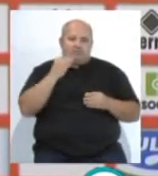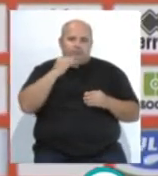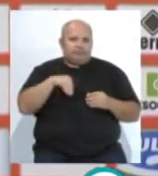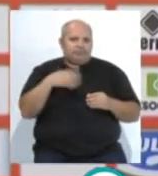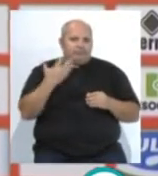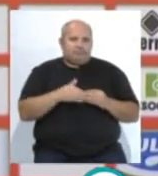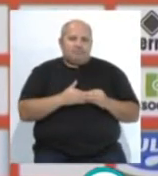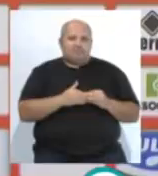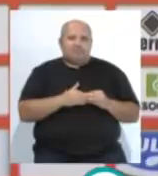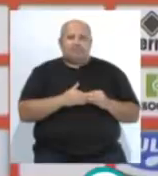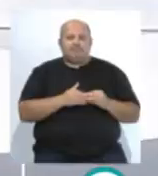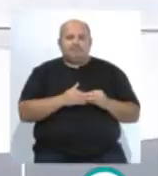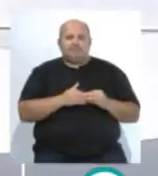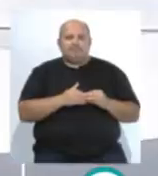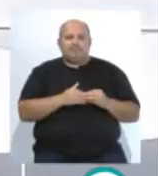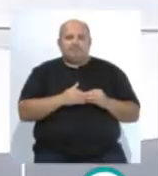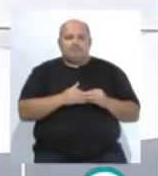extraordinario, extraordinario.